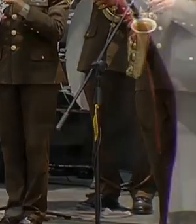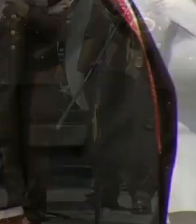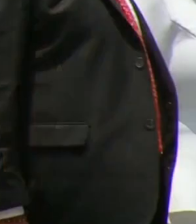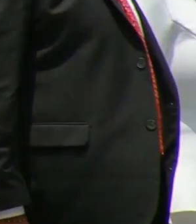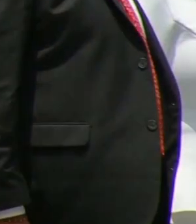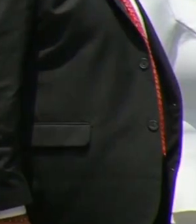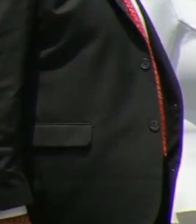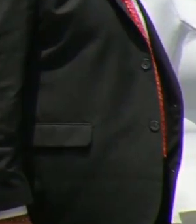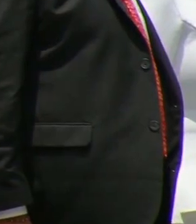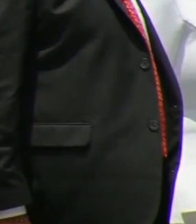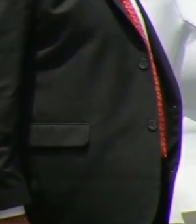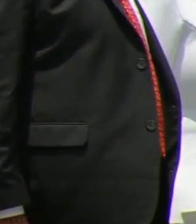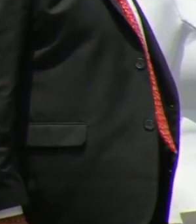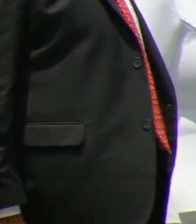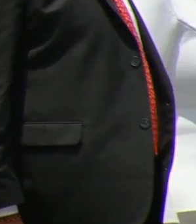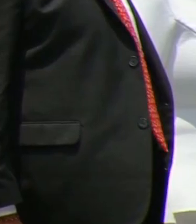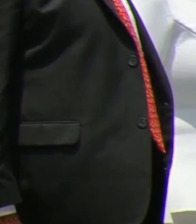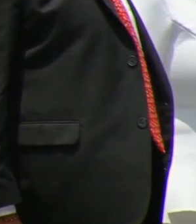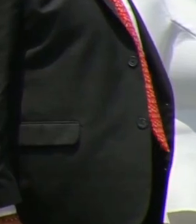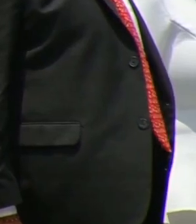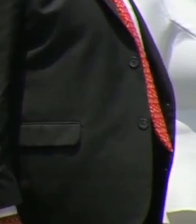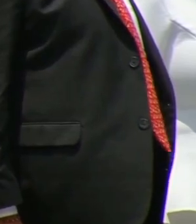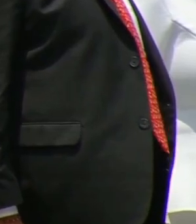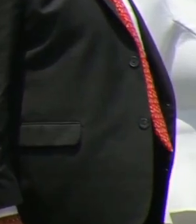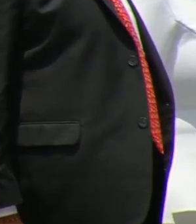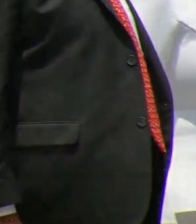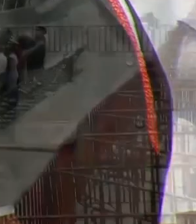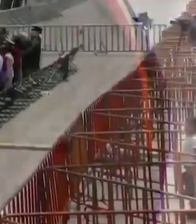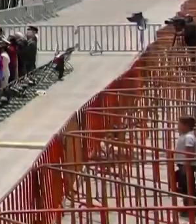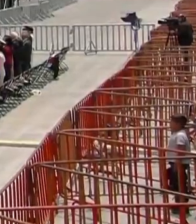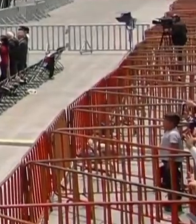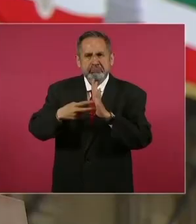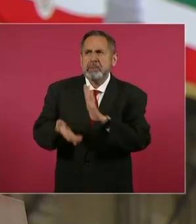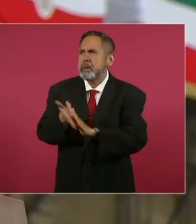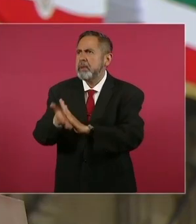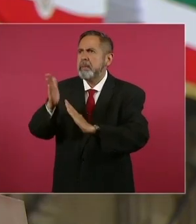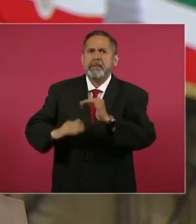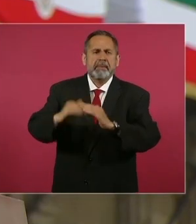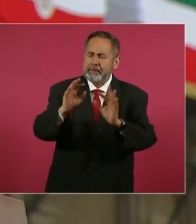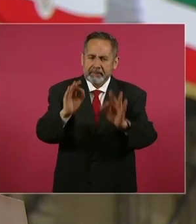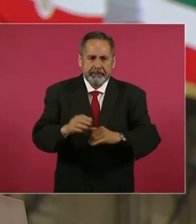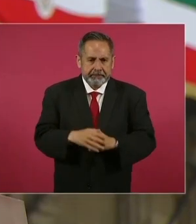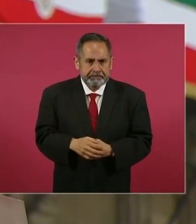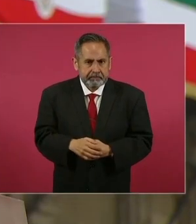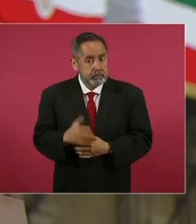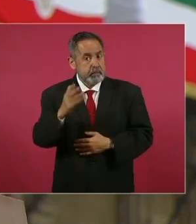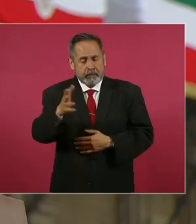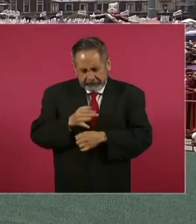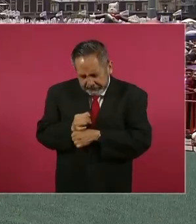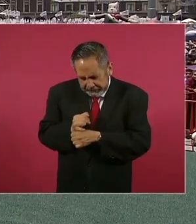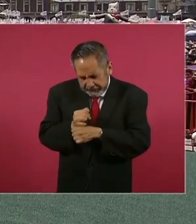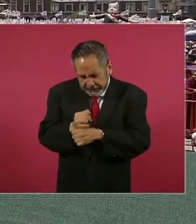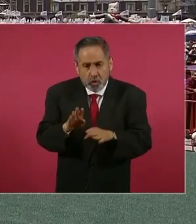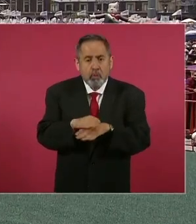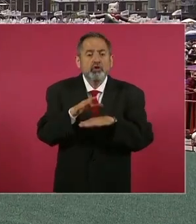Obrador a su sucesora también lo es el caso de la desaparición de los 43 estudiantes de Ayotzinapa avanzamos en la investigación para encontrar a los